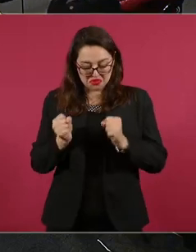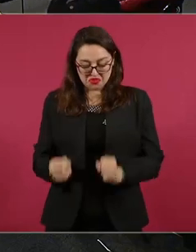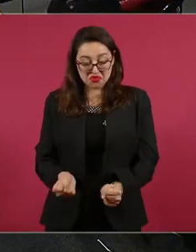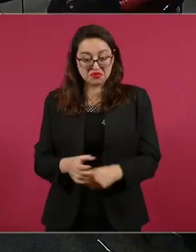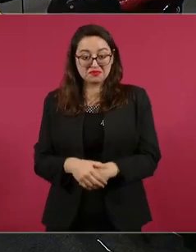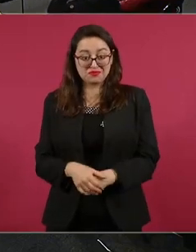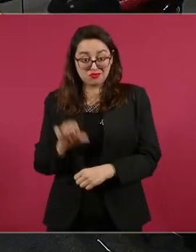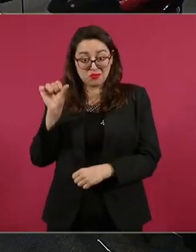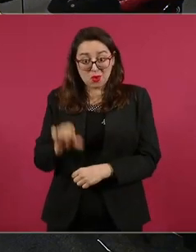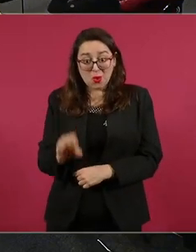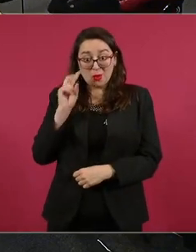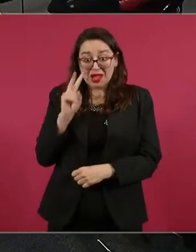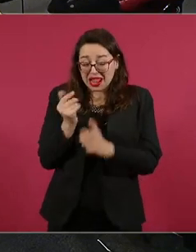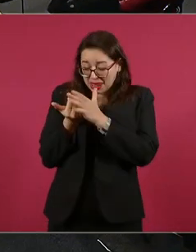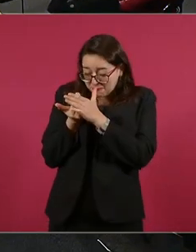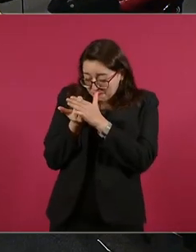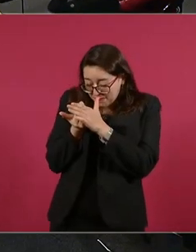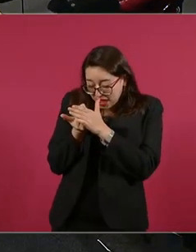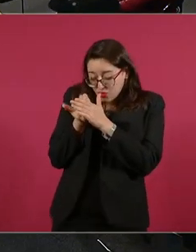es para